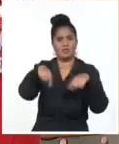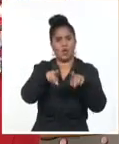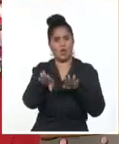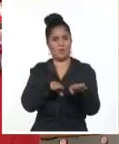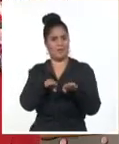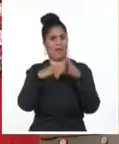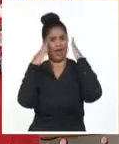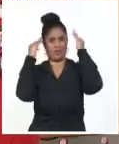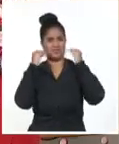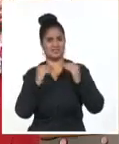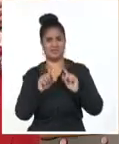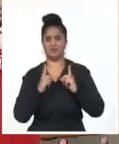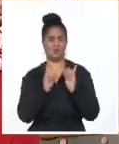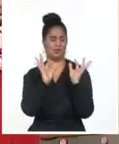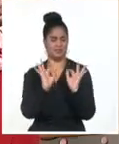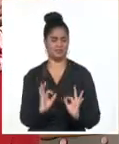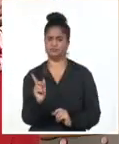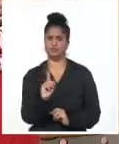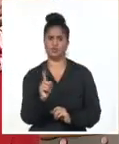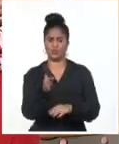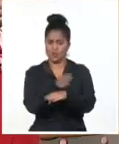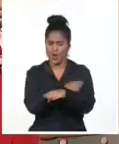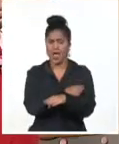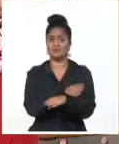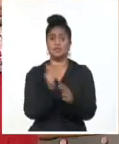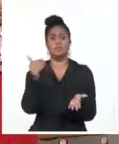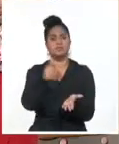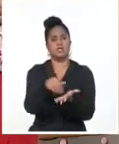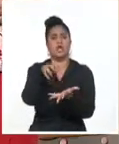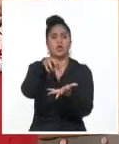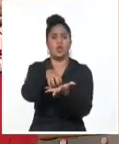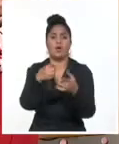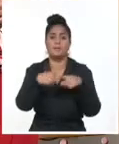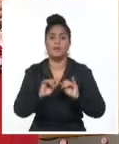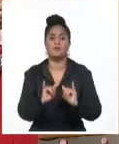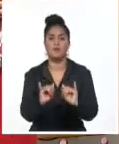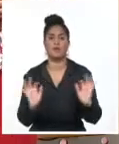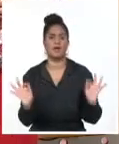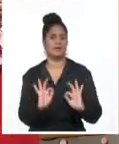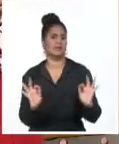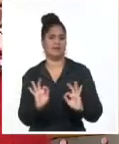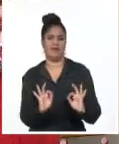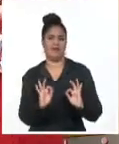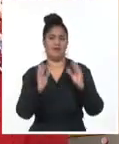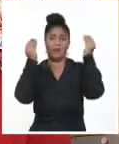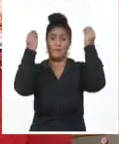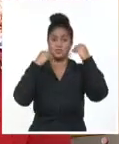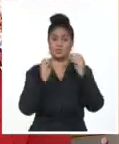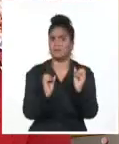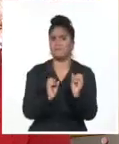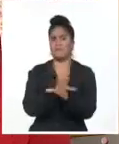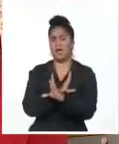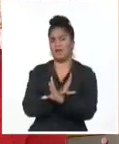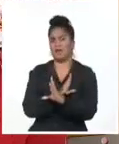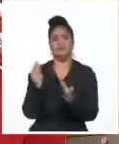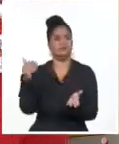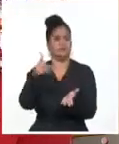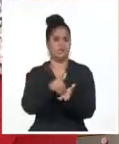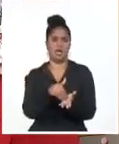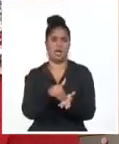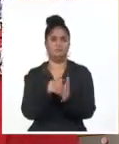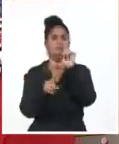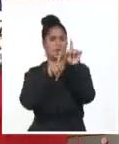más vulnerables, es decir, a aquella población que depende de un medicamento controlado. Según usuarios y televidentes